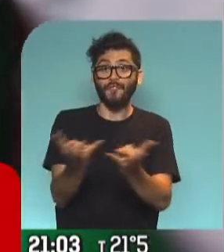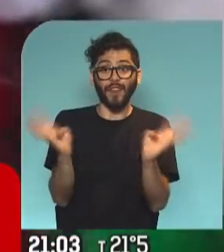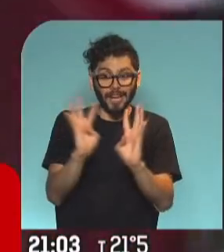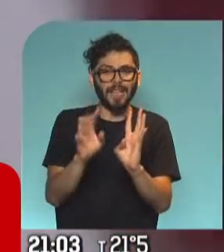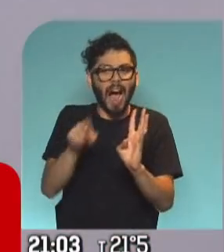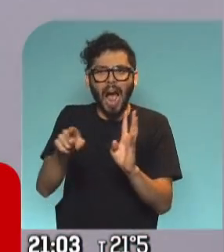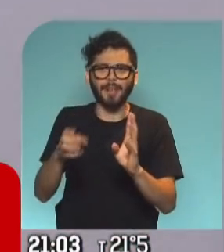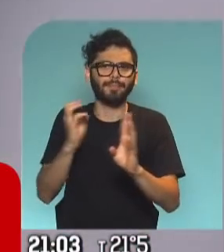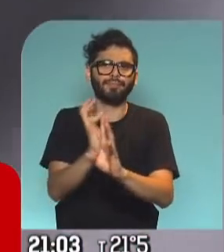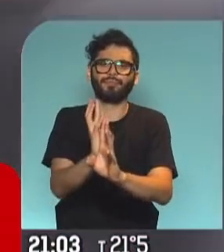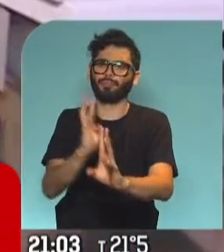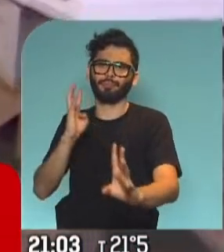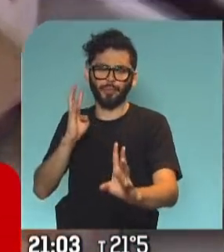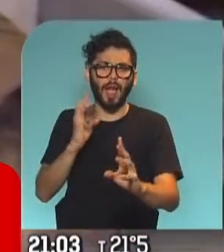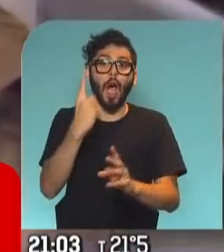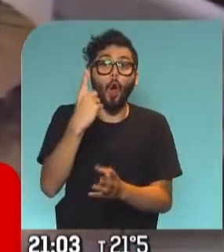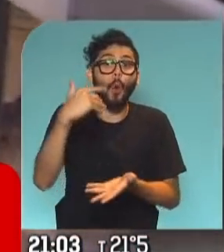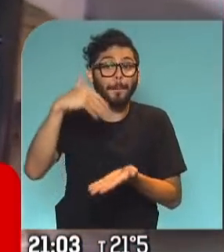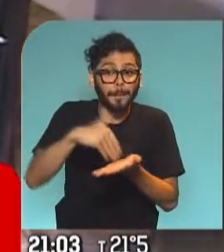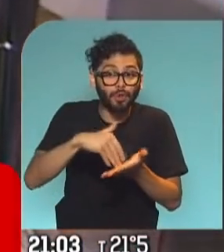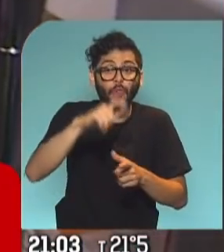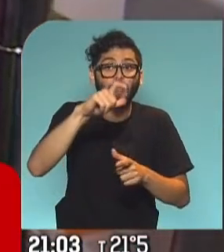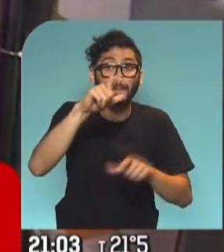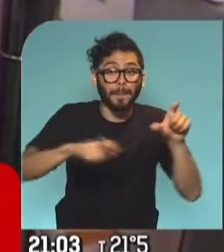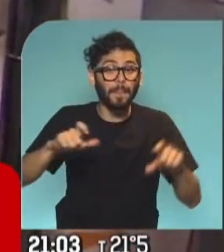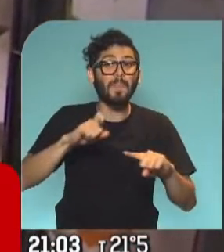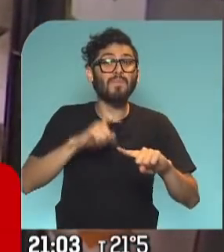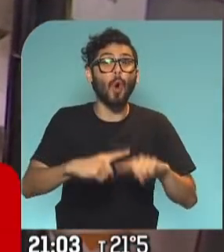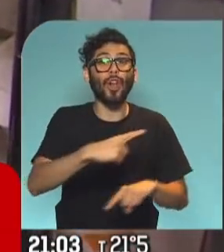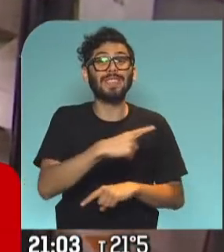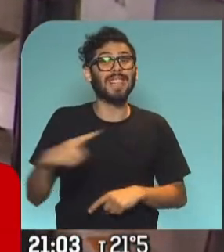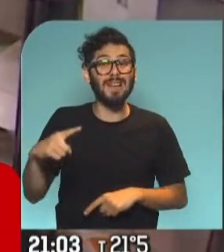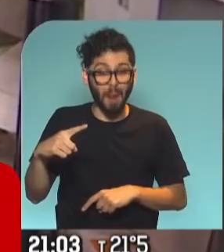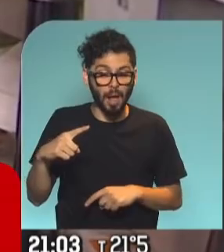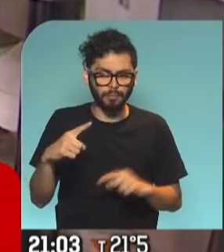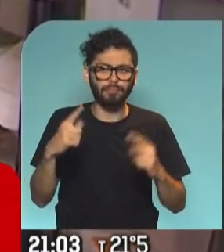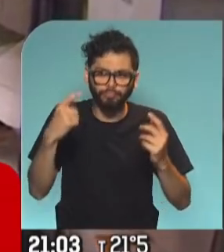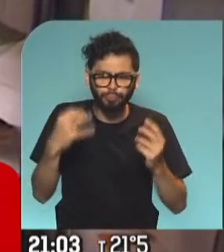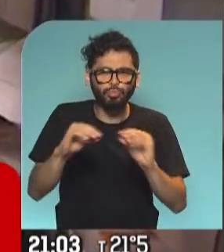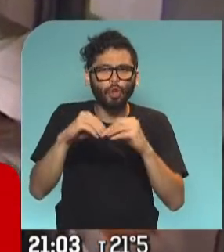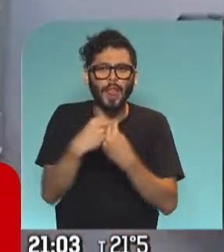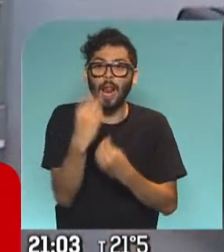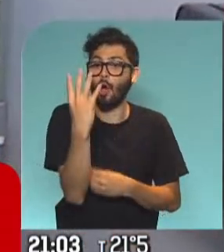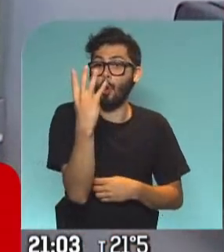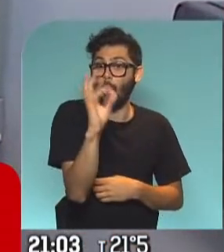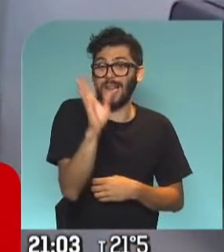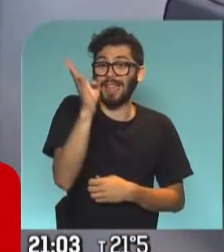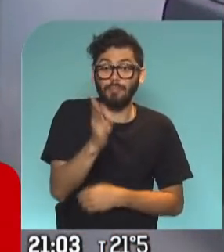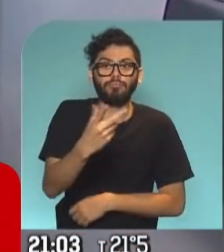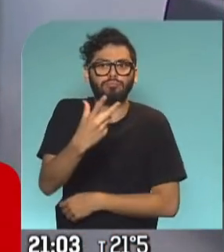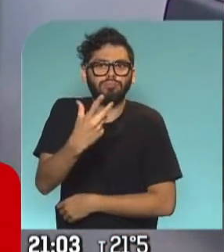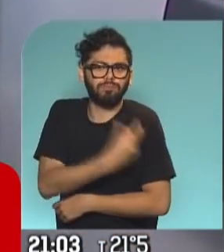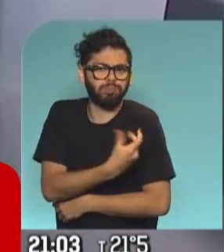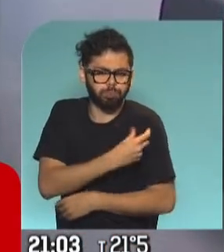para inmunizar a 1 millón de personas por semana y lograr que en total abarque al 40% de la